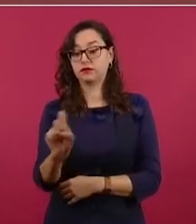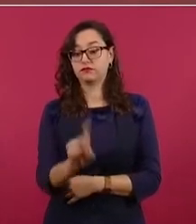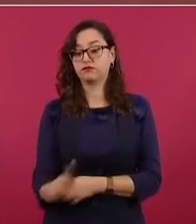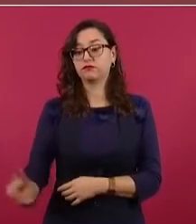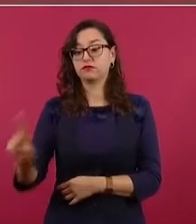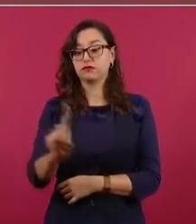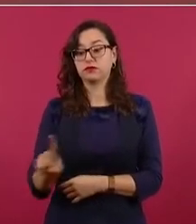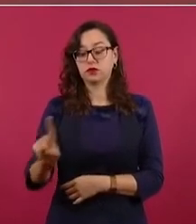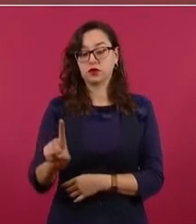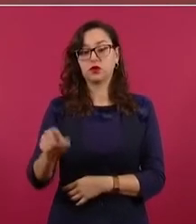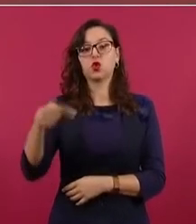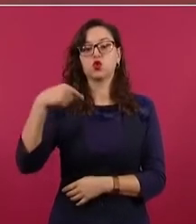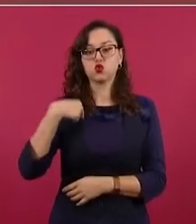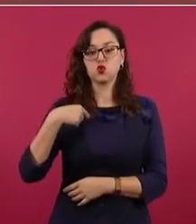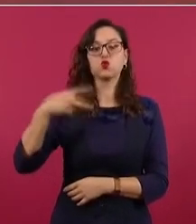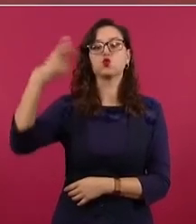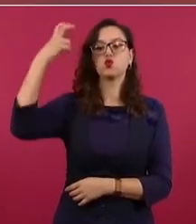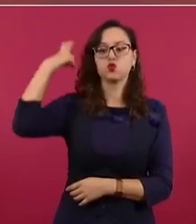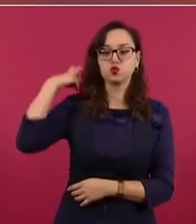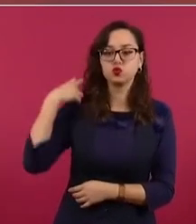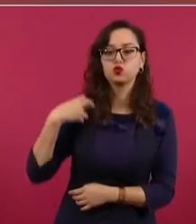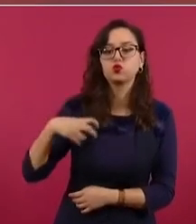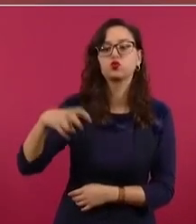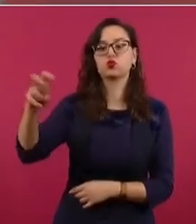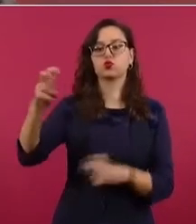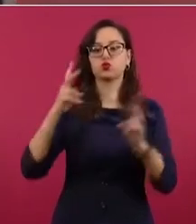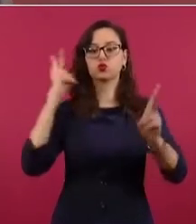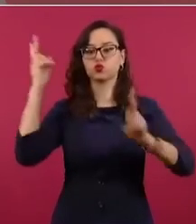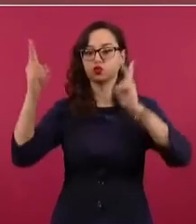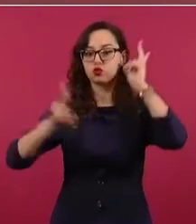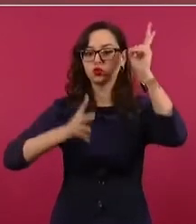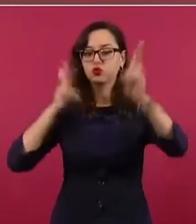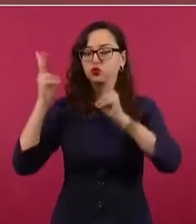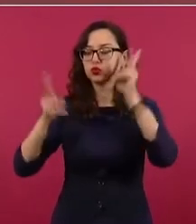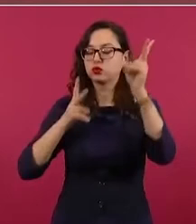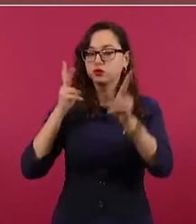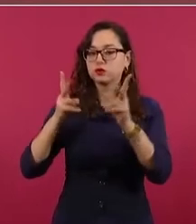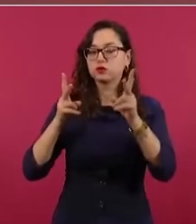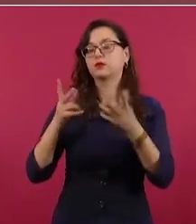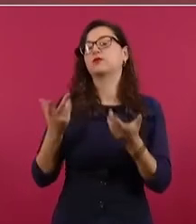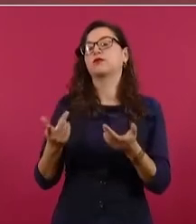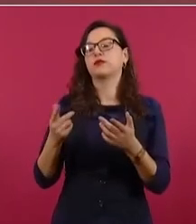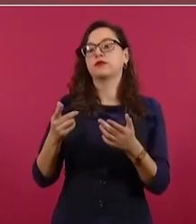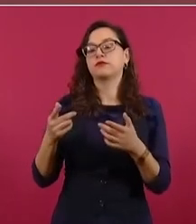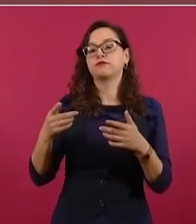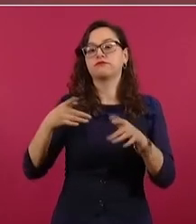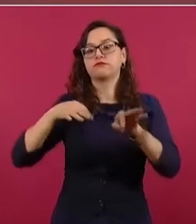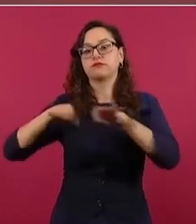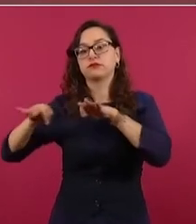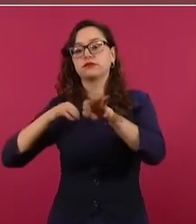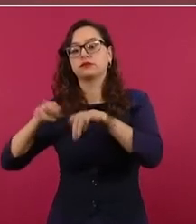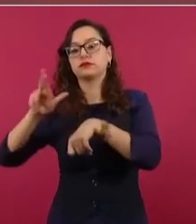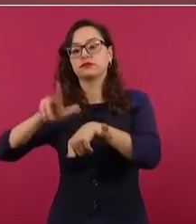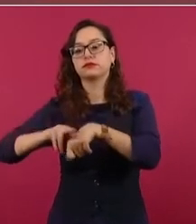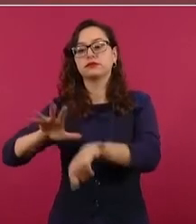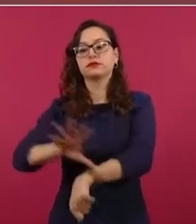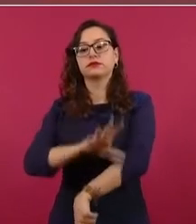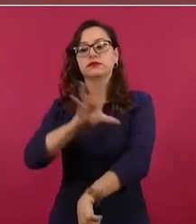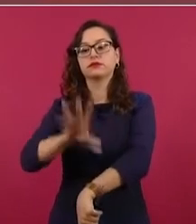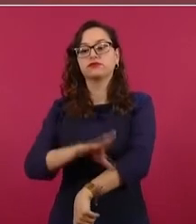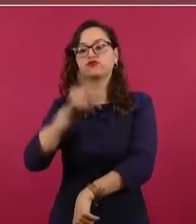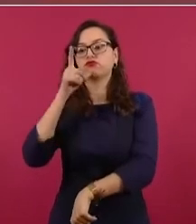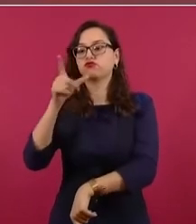y me voy a reunir con todos los trabajadores electricistas, porque vamos a iniciar este plan.